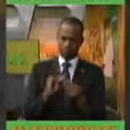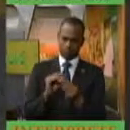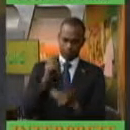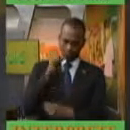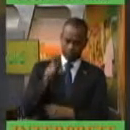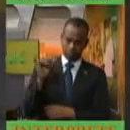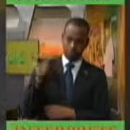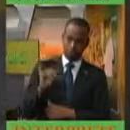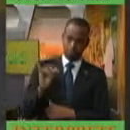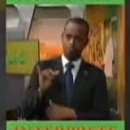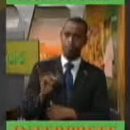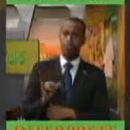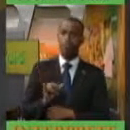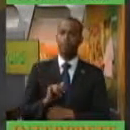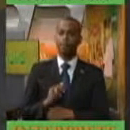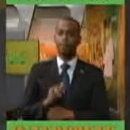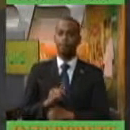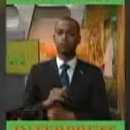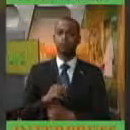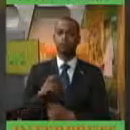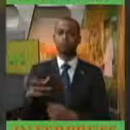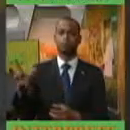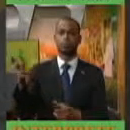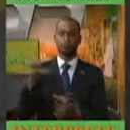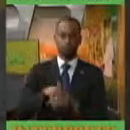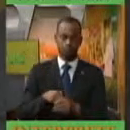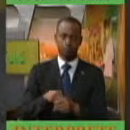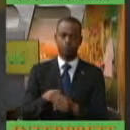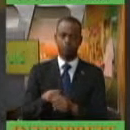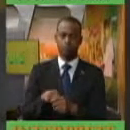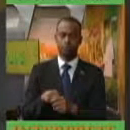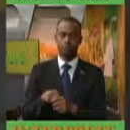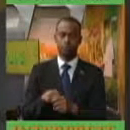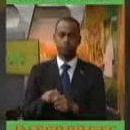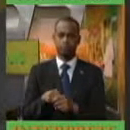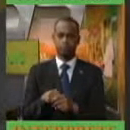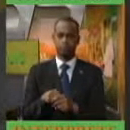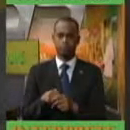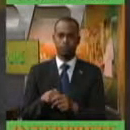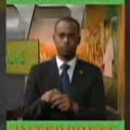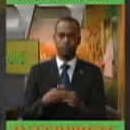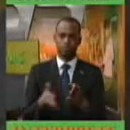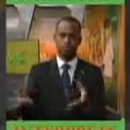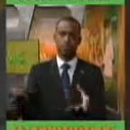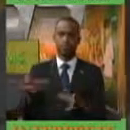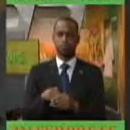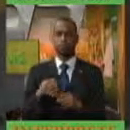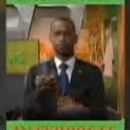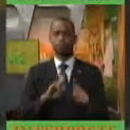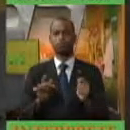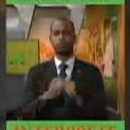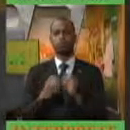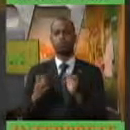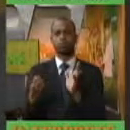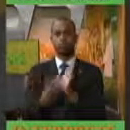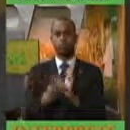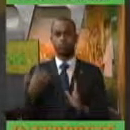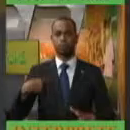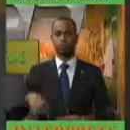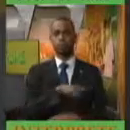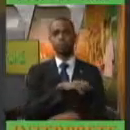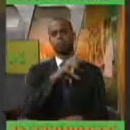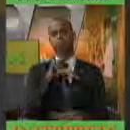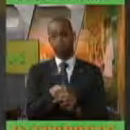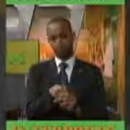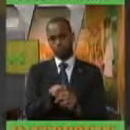de países que se están convirtiendo en campeones de la inclusión de la persona con discapacidad, y nosotros estamos en esa